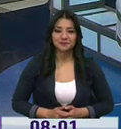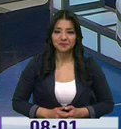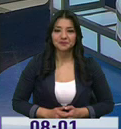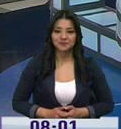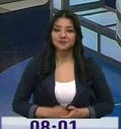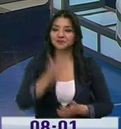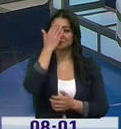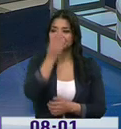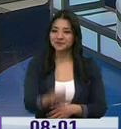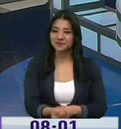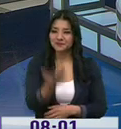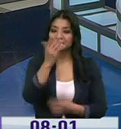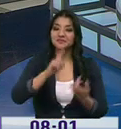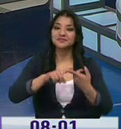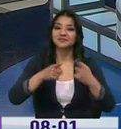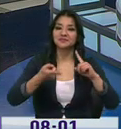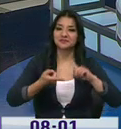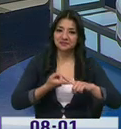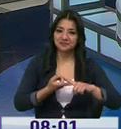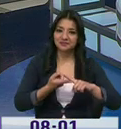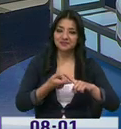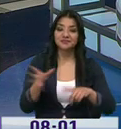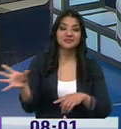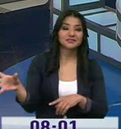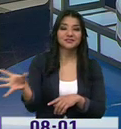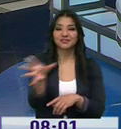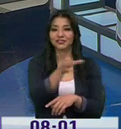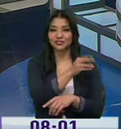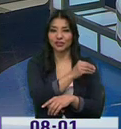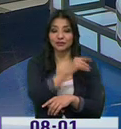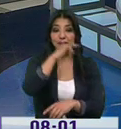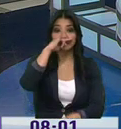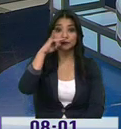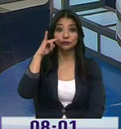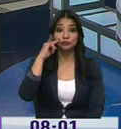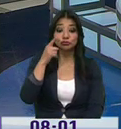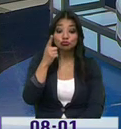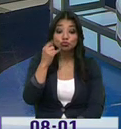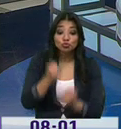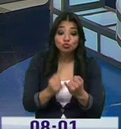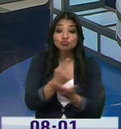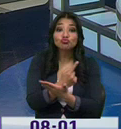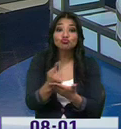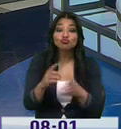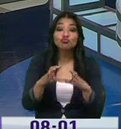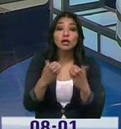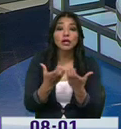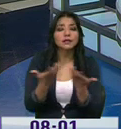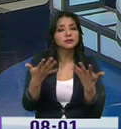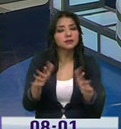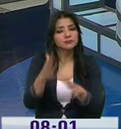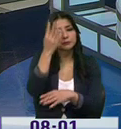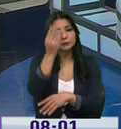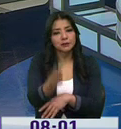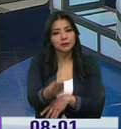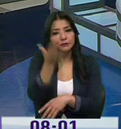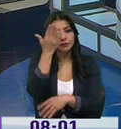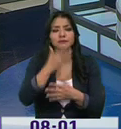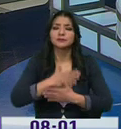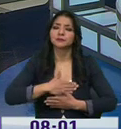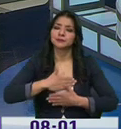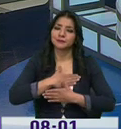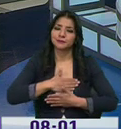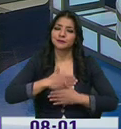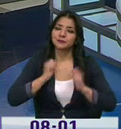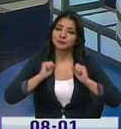días a todos nuestros amigos televidentes, a todos aquellos, los niños que ya tienen última semana de vacaciones, así que a disfrutar